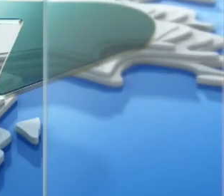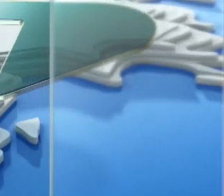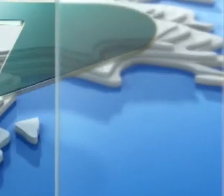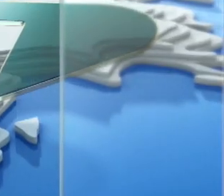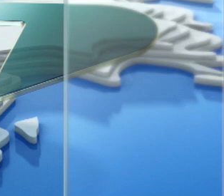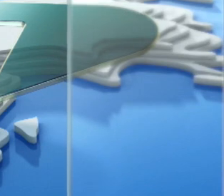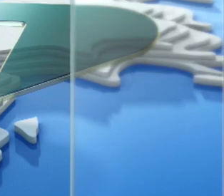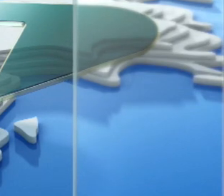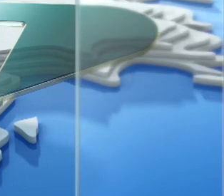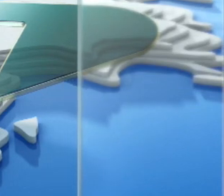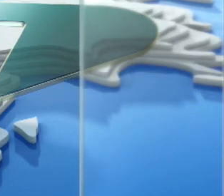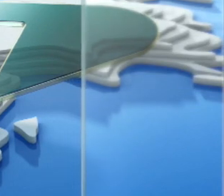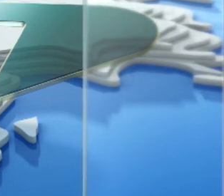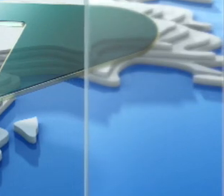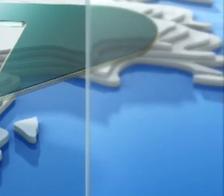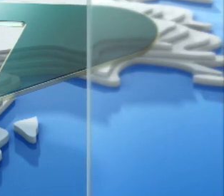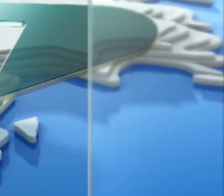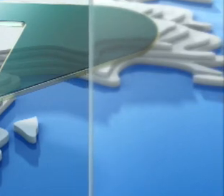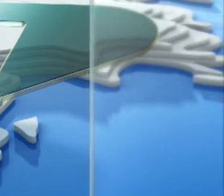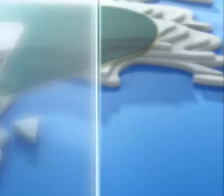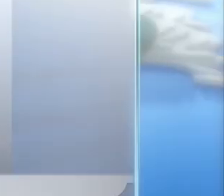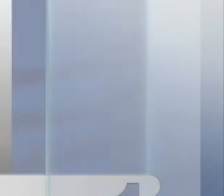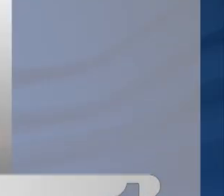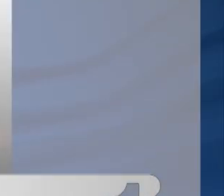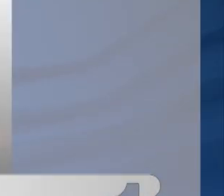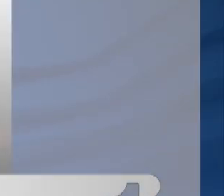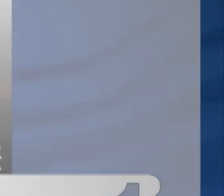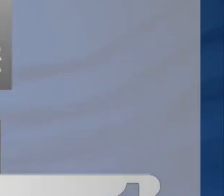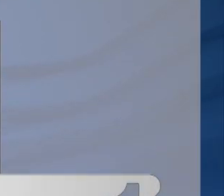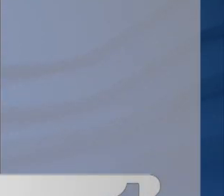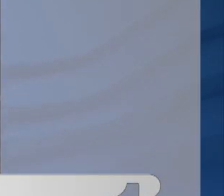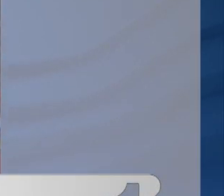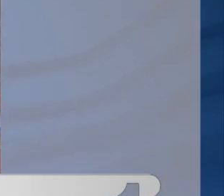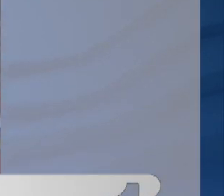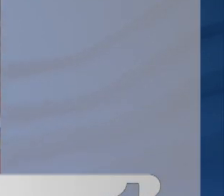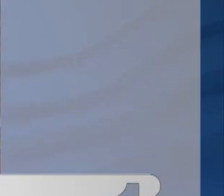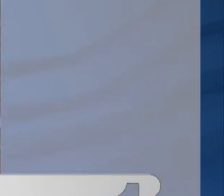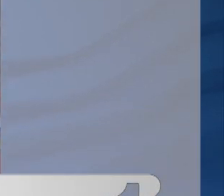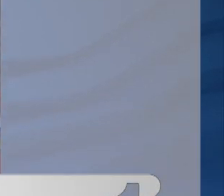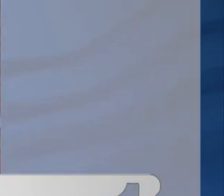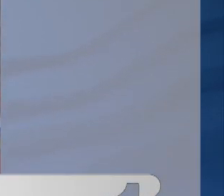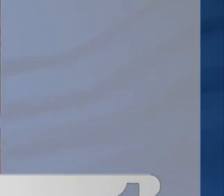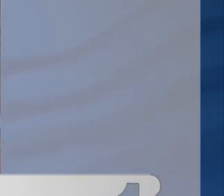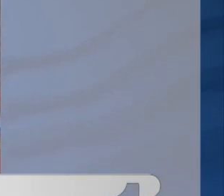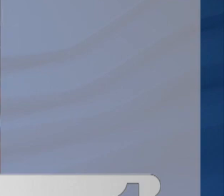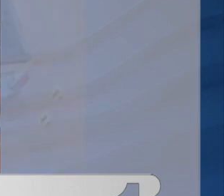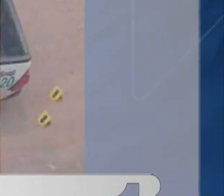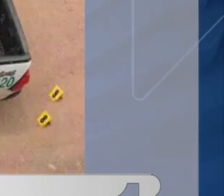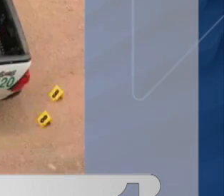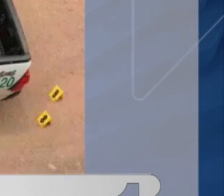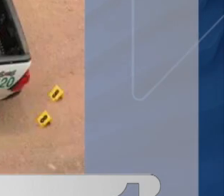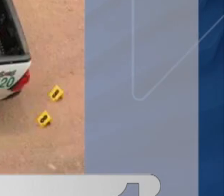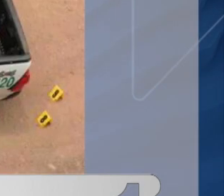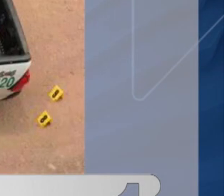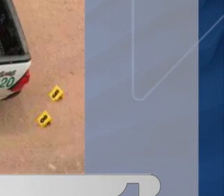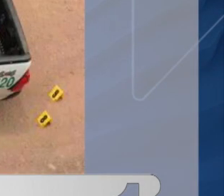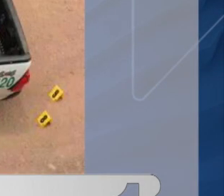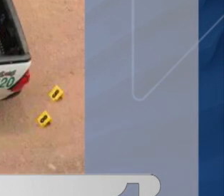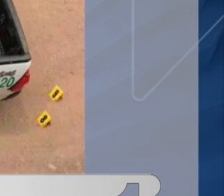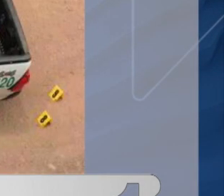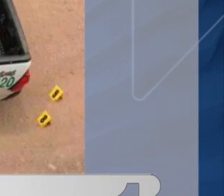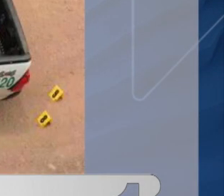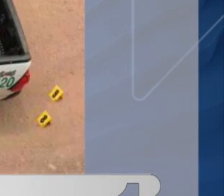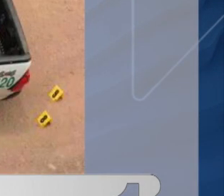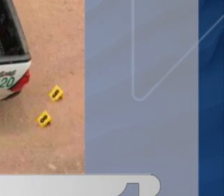Noticentro 1, CMI. Ataque contra la policía en Santa Fe de Antioquia. Una patrullera muerta y